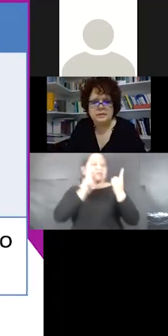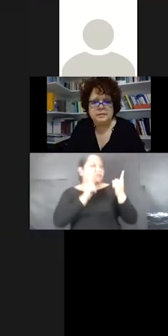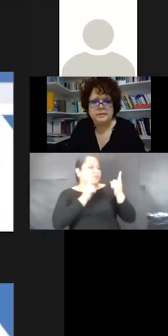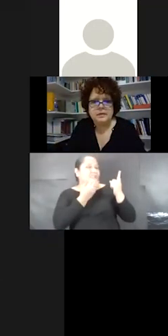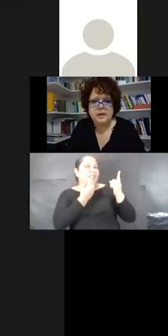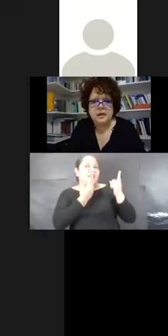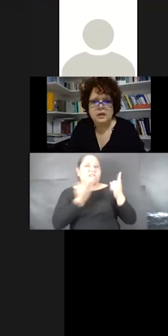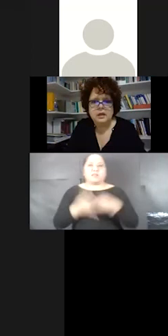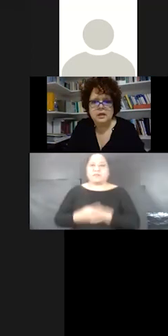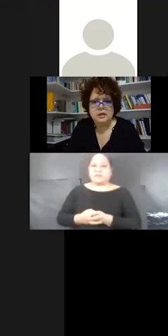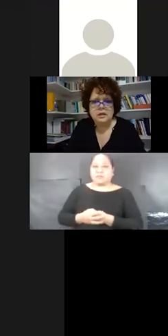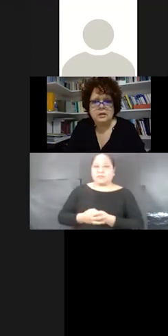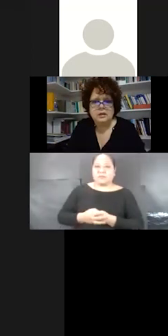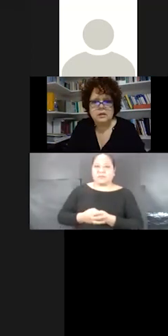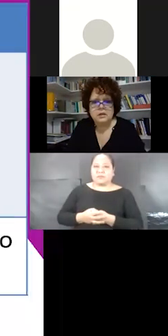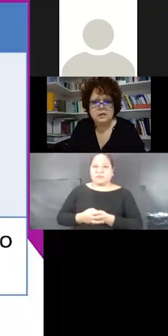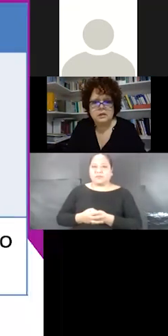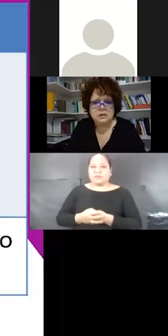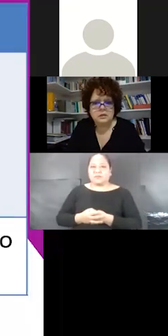cosa. Ay.